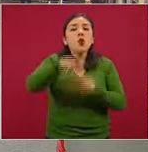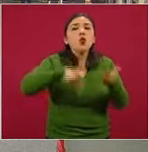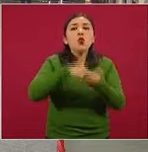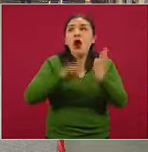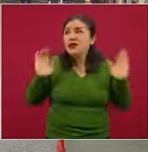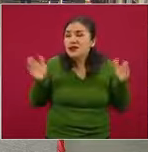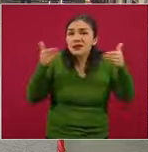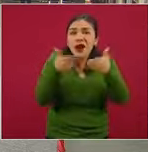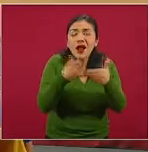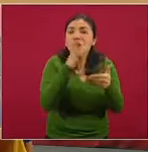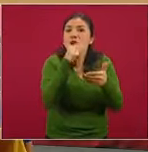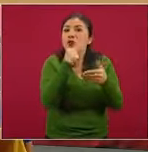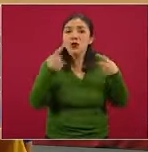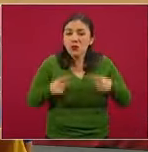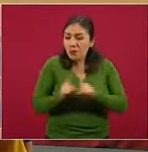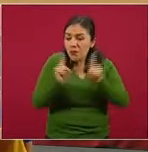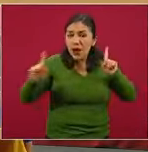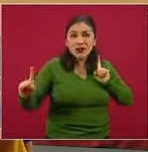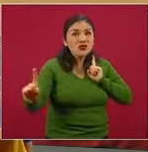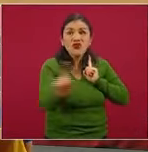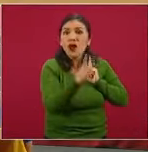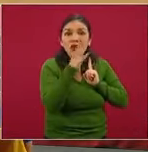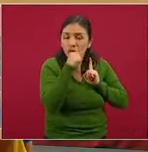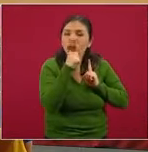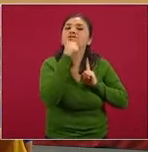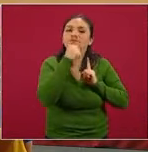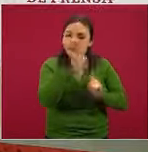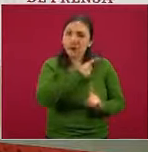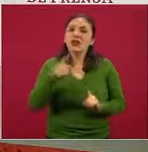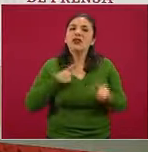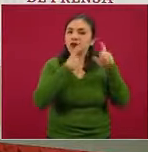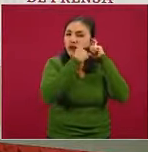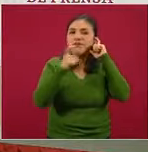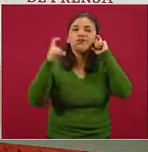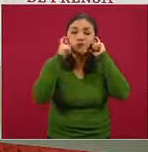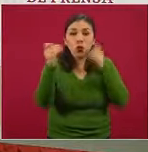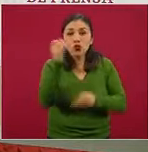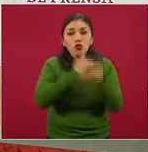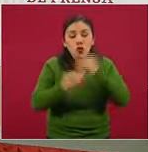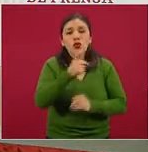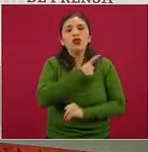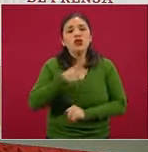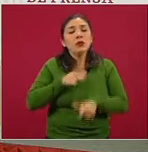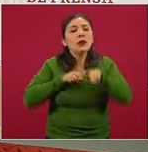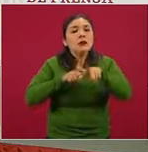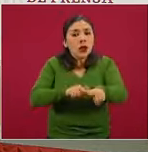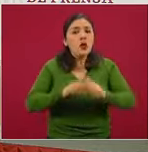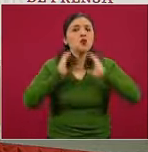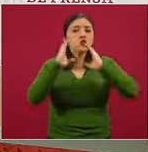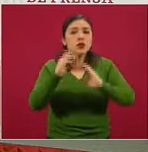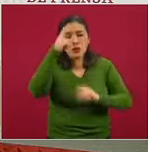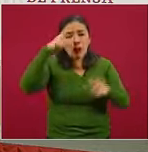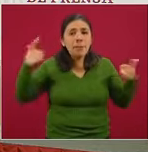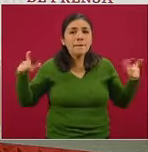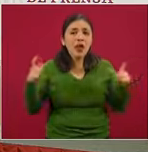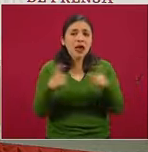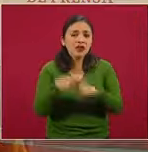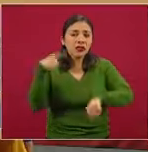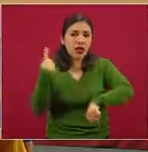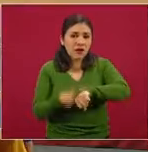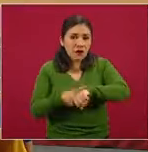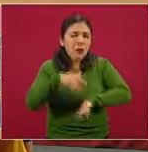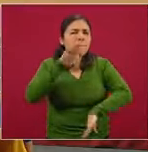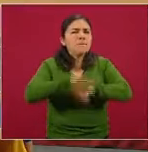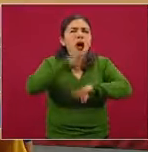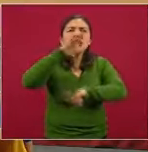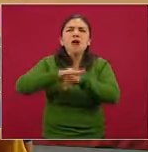que no permiten guardar la sana distancia, si deseamos entre todos realmente continuar disminuyendo en la mayoría de las